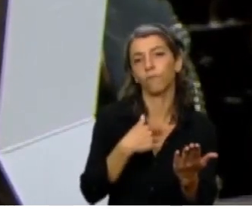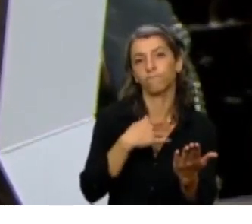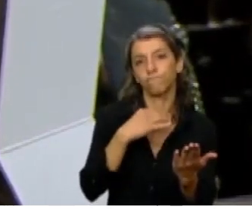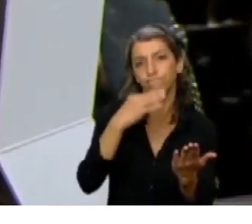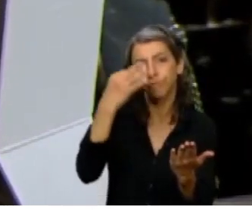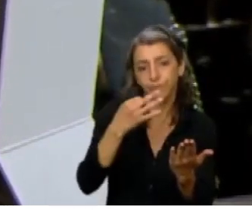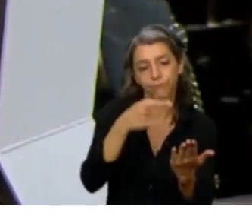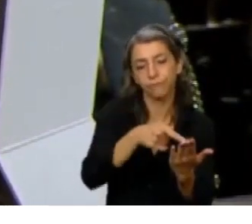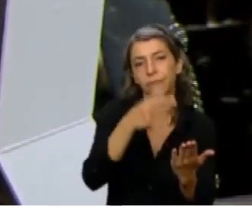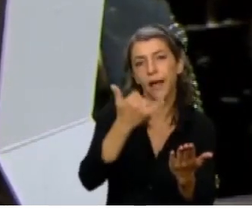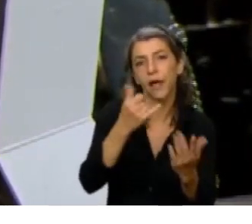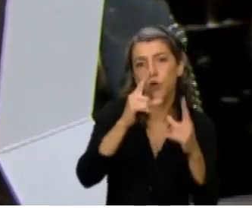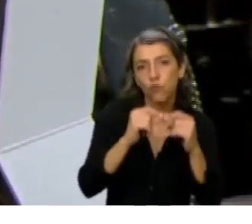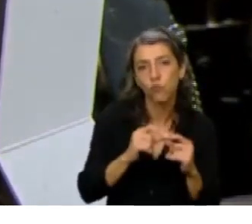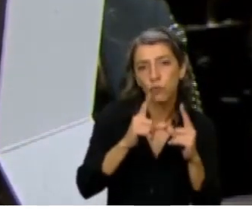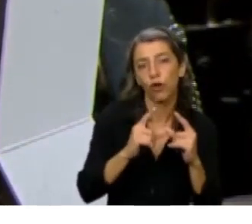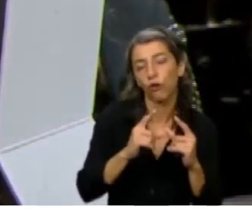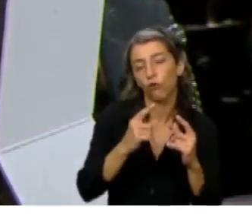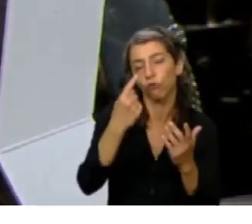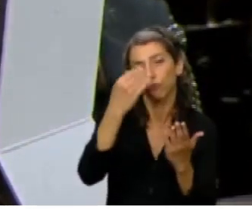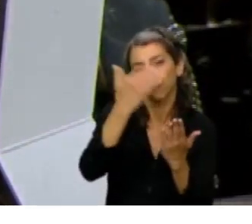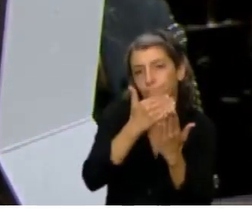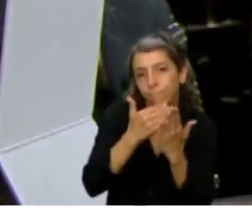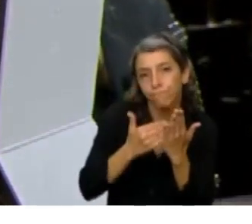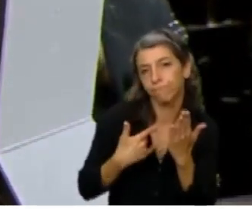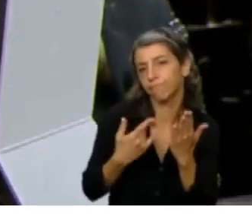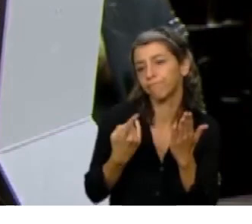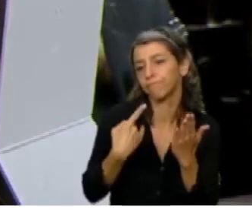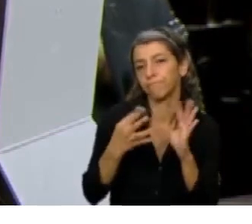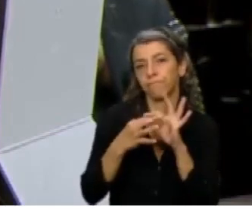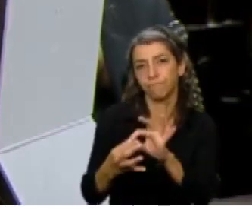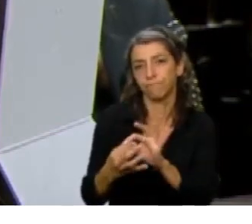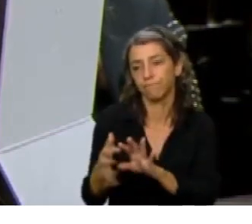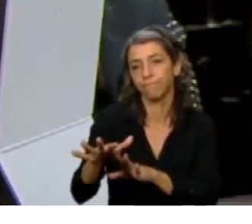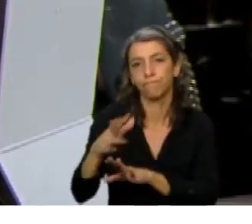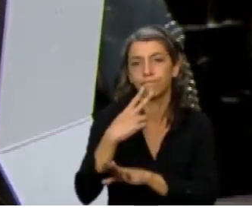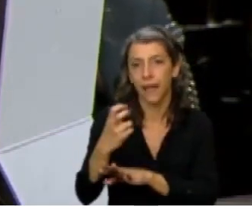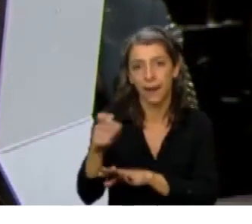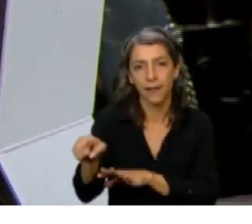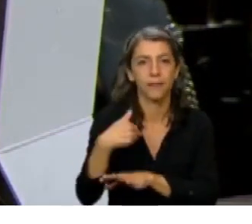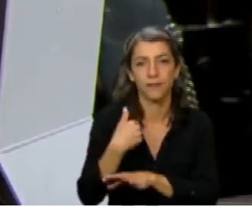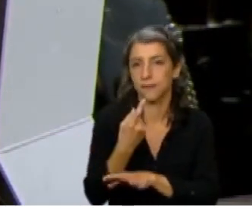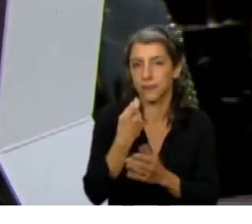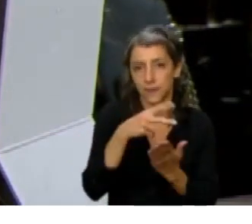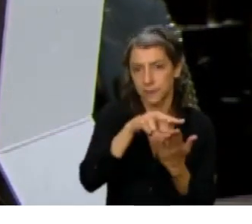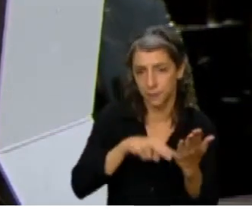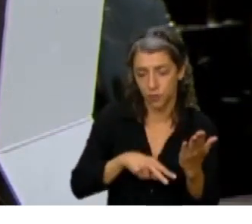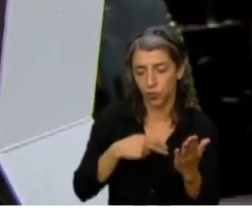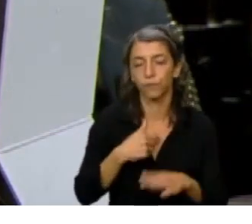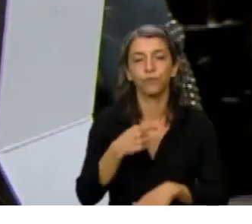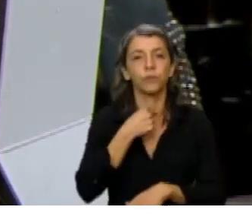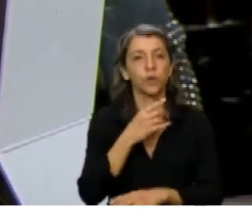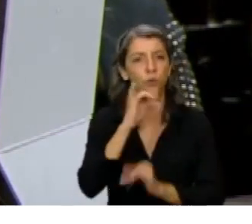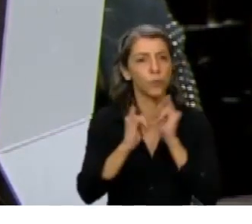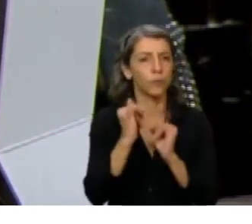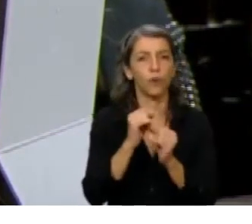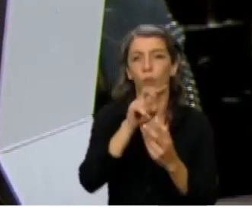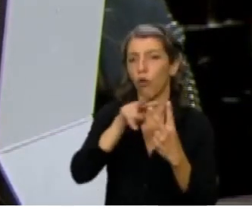muy específicos vinculados con el sector energético. Mis palabras van a estar concentradas en dos